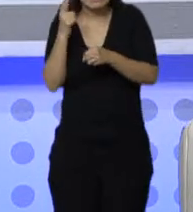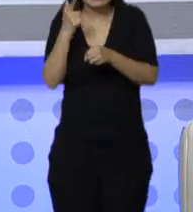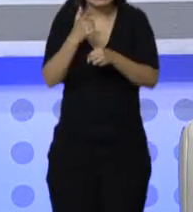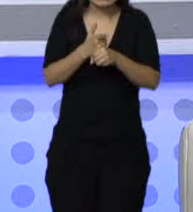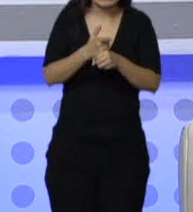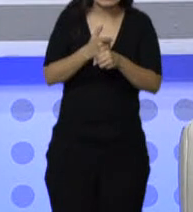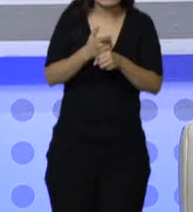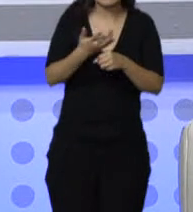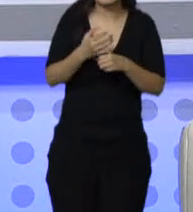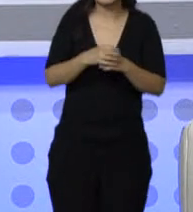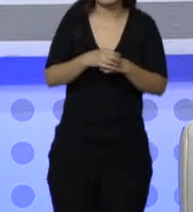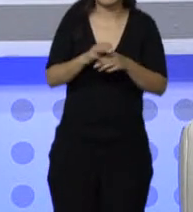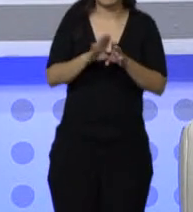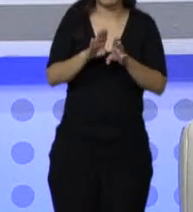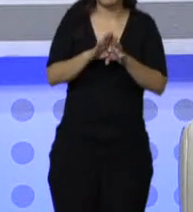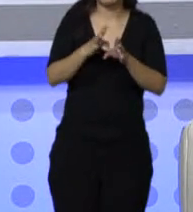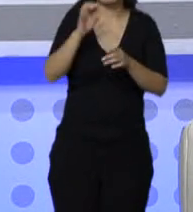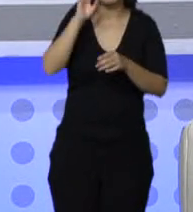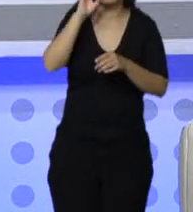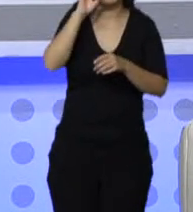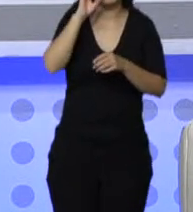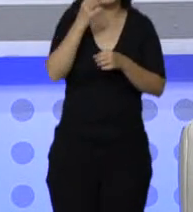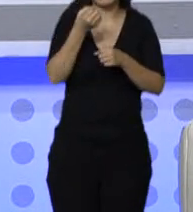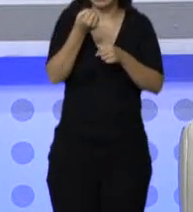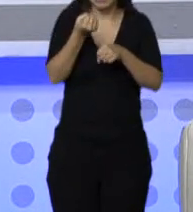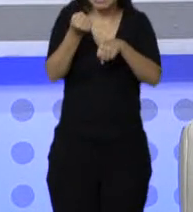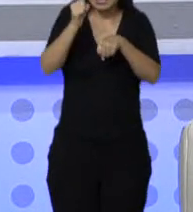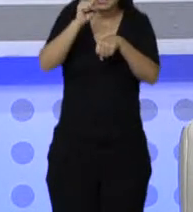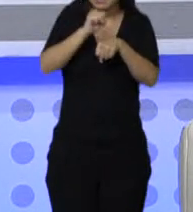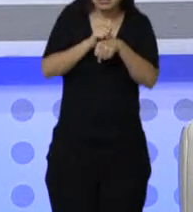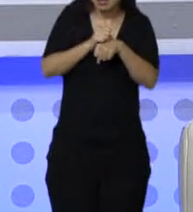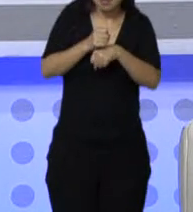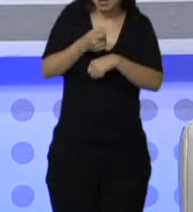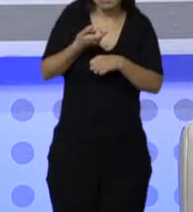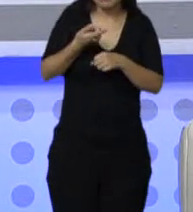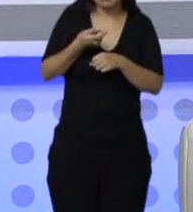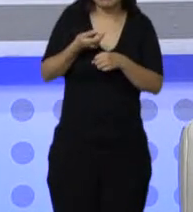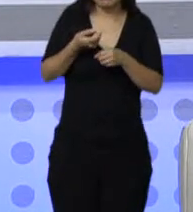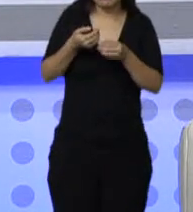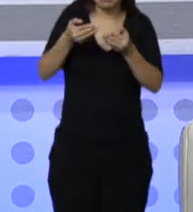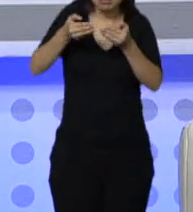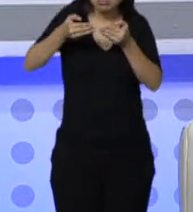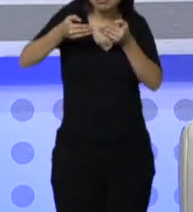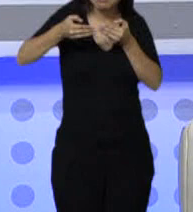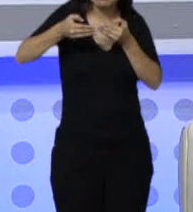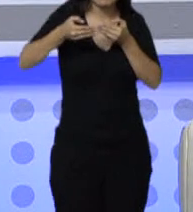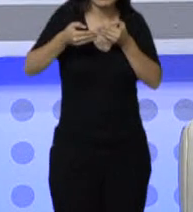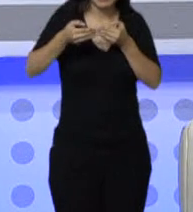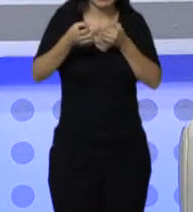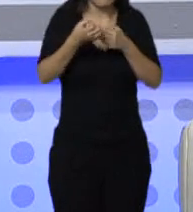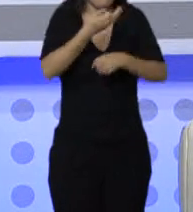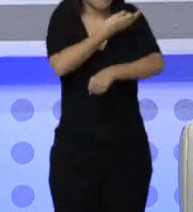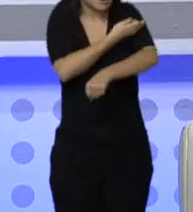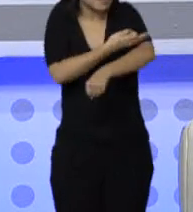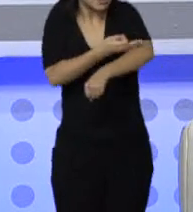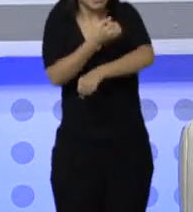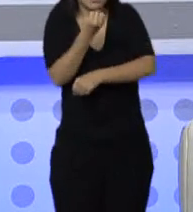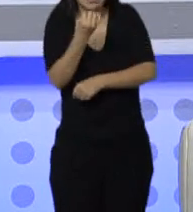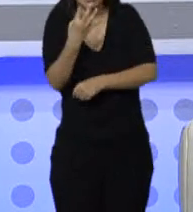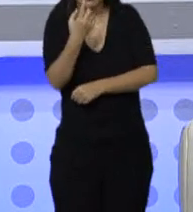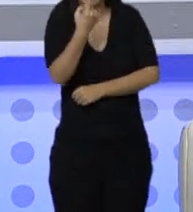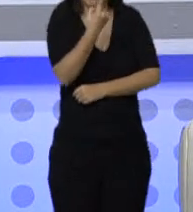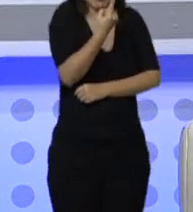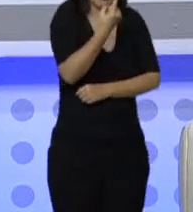principio a los primeros días las primeras semanas algunas inconsistencias sobre todo para aquellas familias que tienen 23